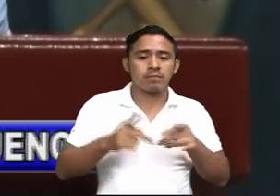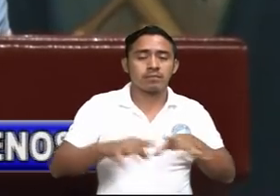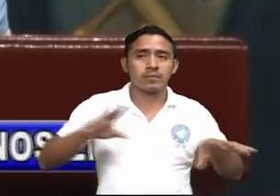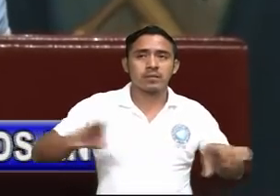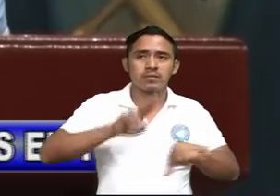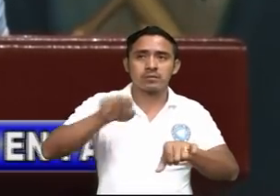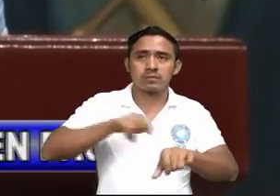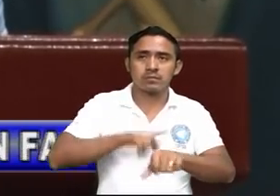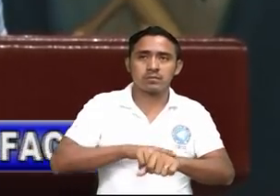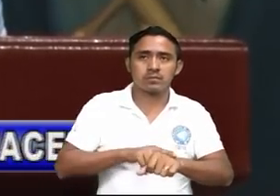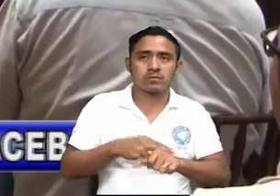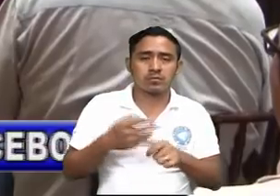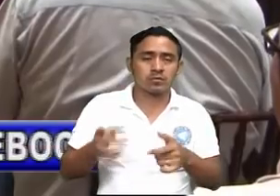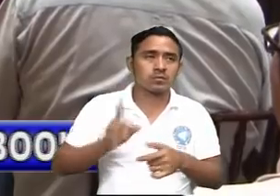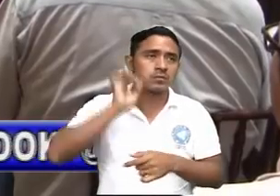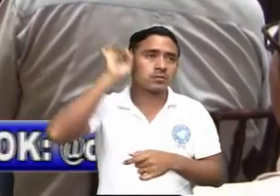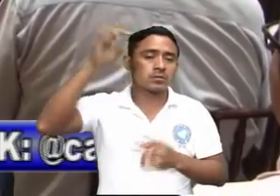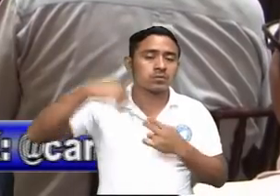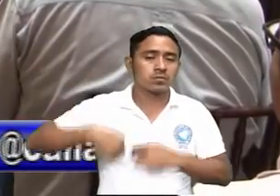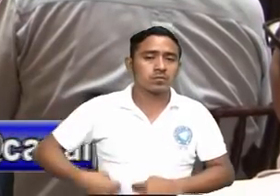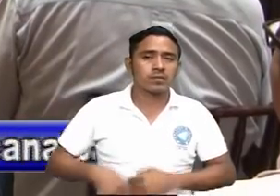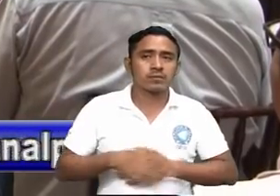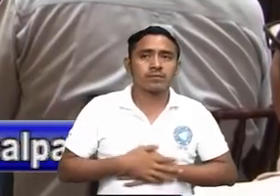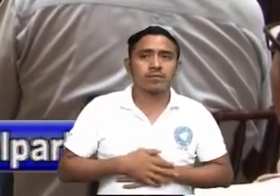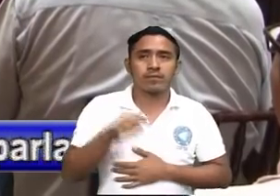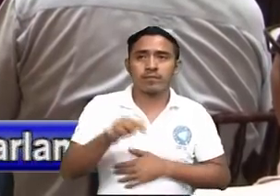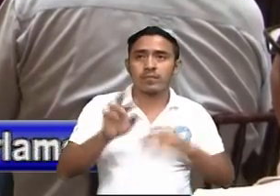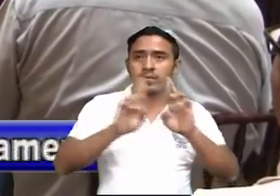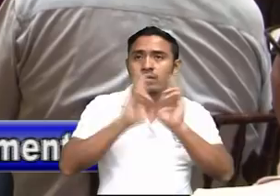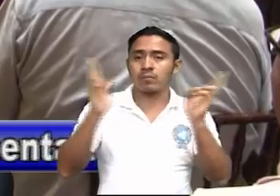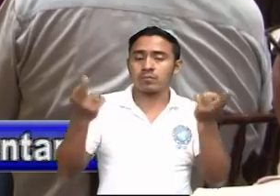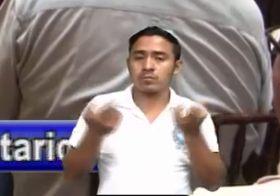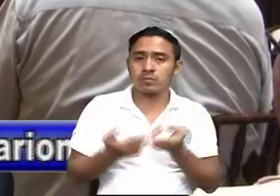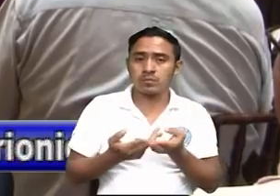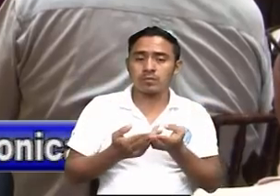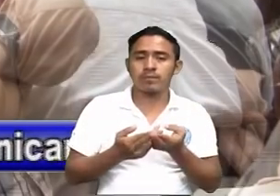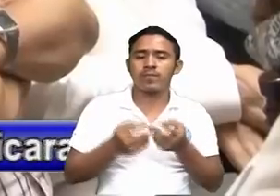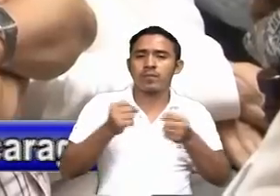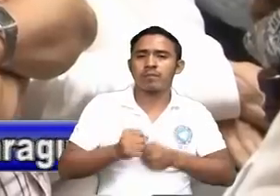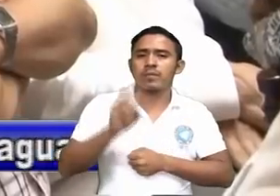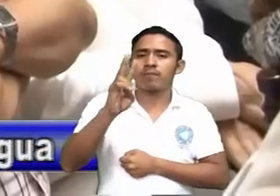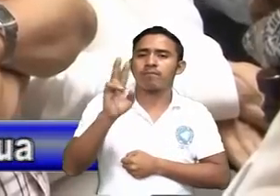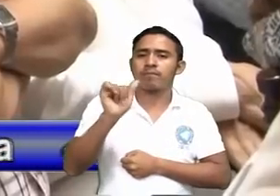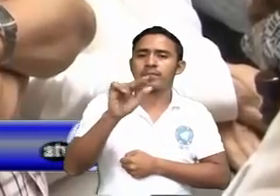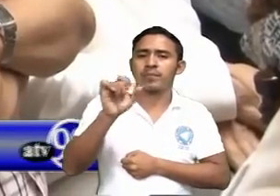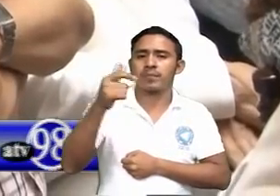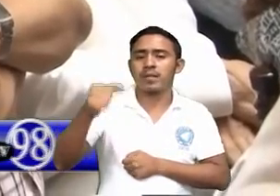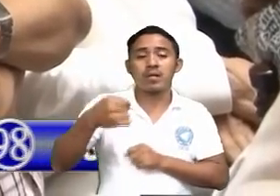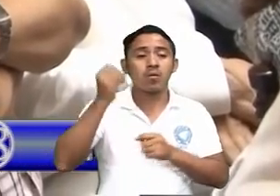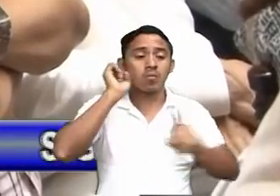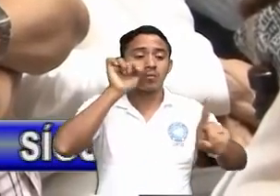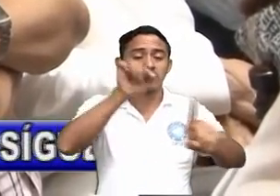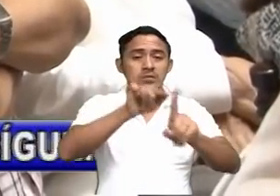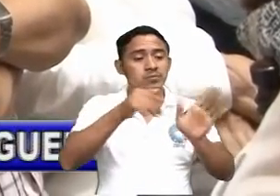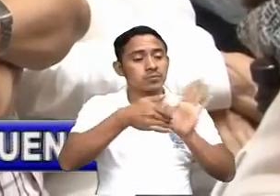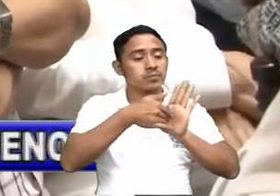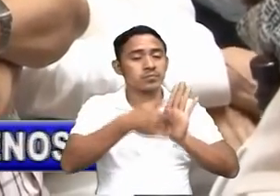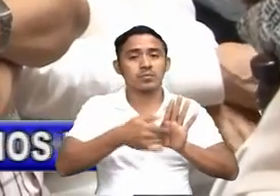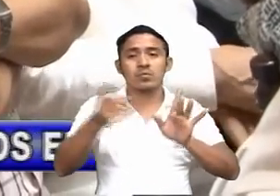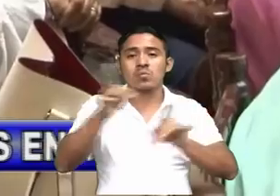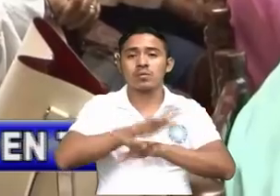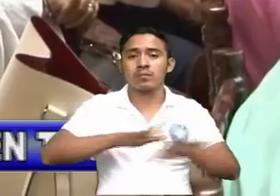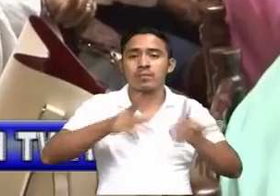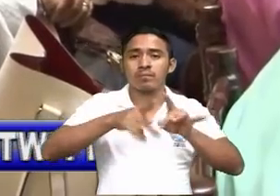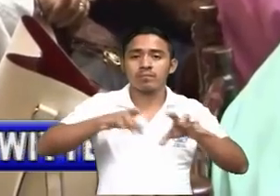Nacional de Desarrollo Humano. En este encuentro, el compañero Salvador Vanegas también presentó los objetivos del último